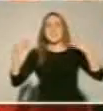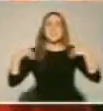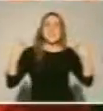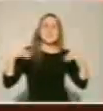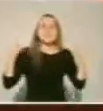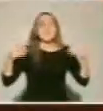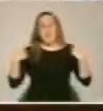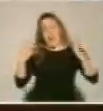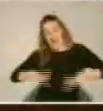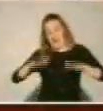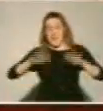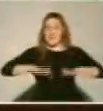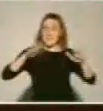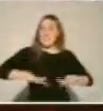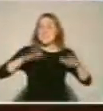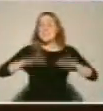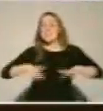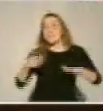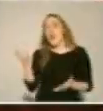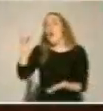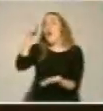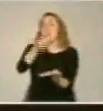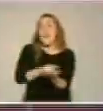disfrutar. Aquí están, un año